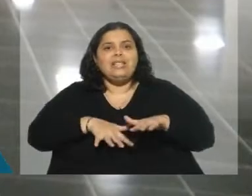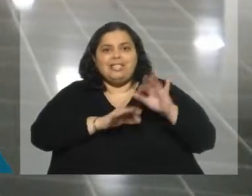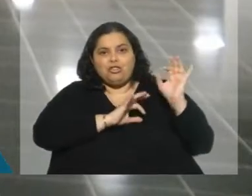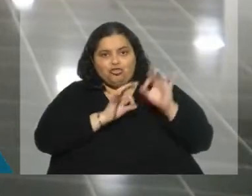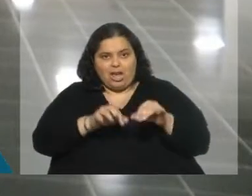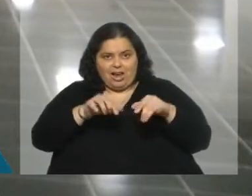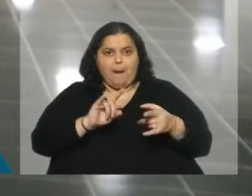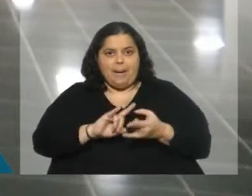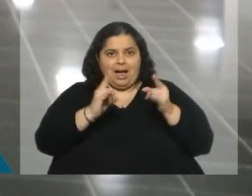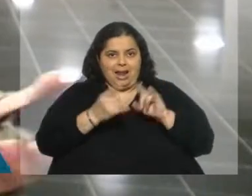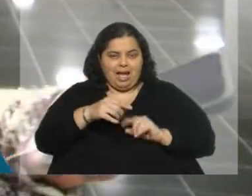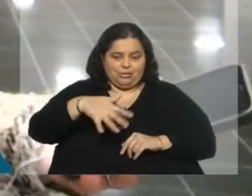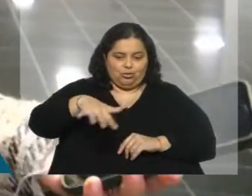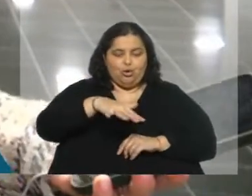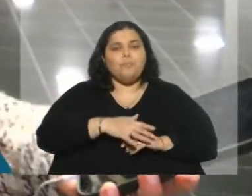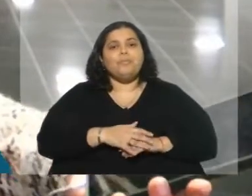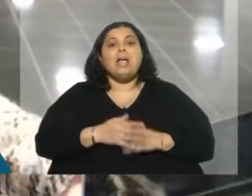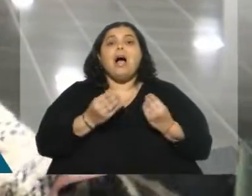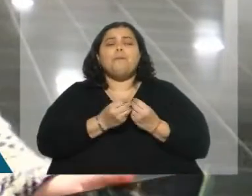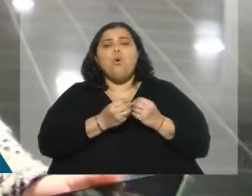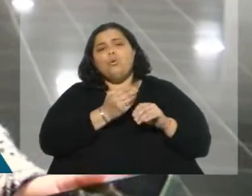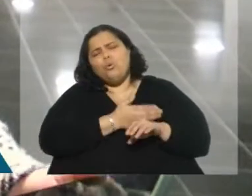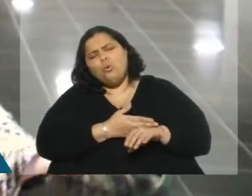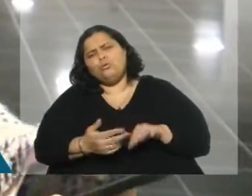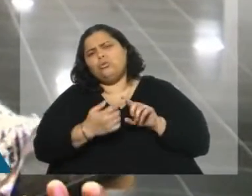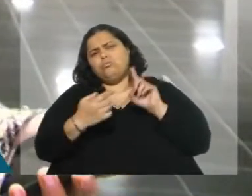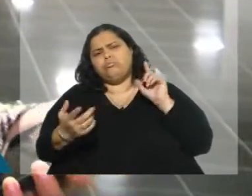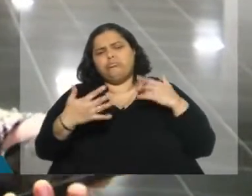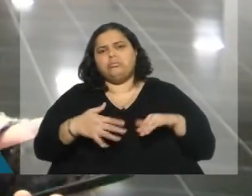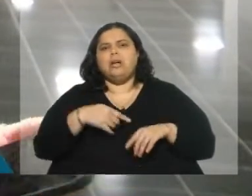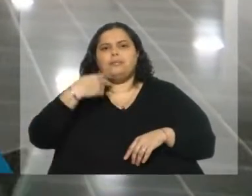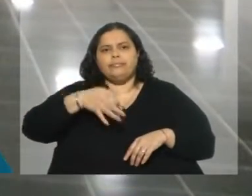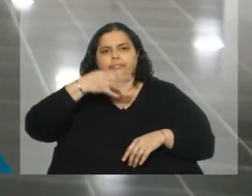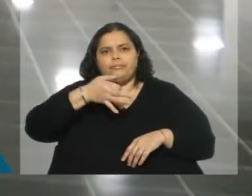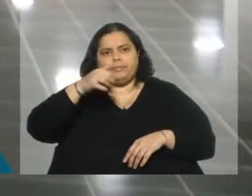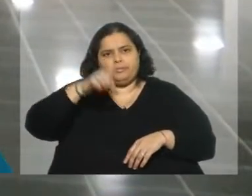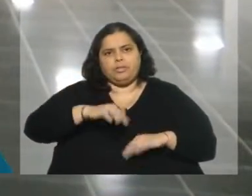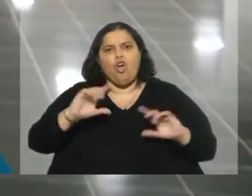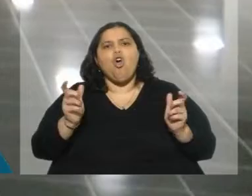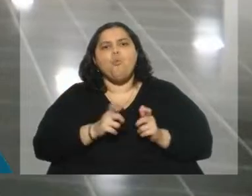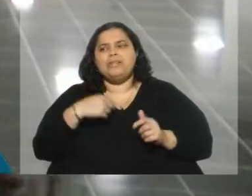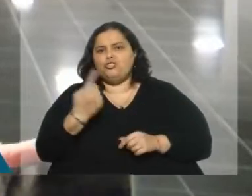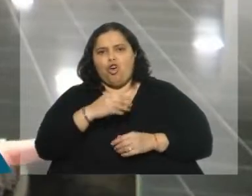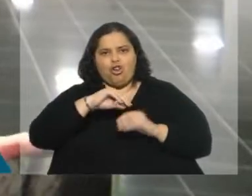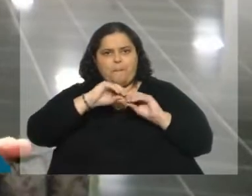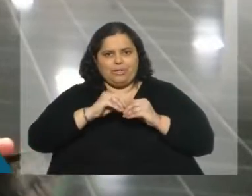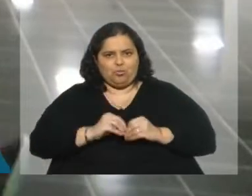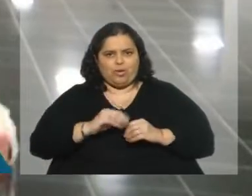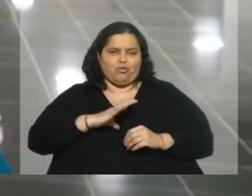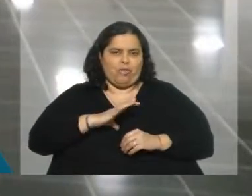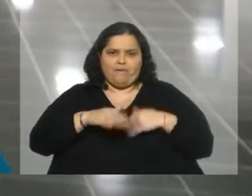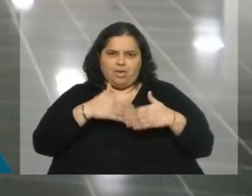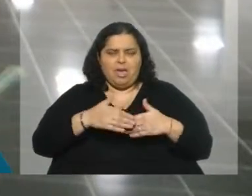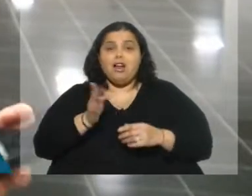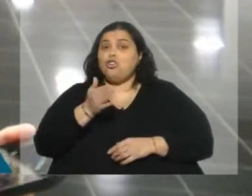las inmediaciones del palacio legislativo hay mucho tiempo por delante con respecto al ejercicio de la comisión del presupuesto no se sabe todavía si